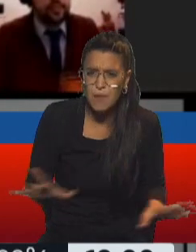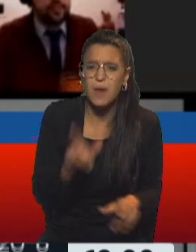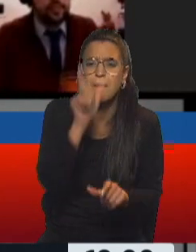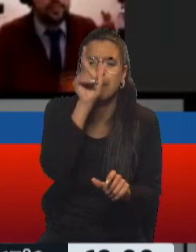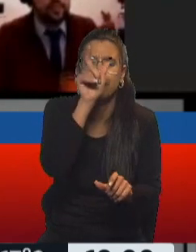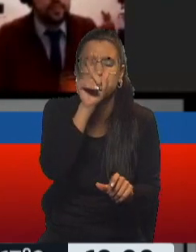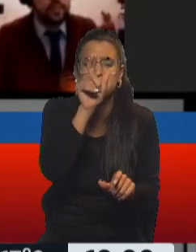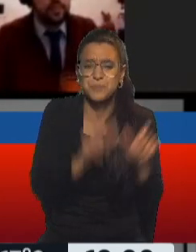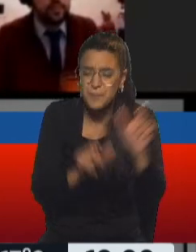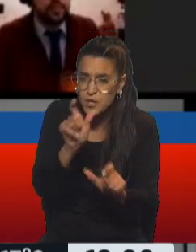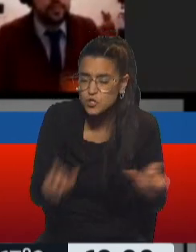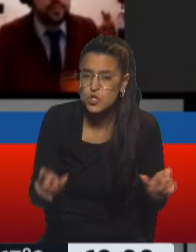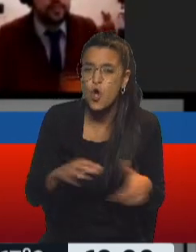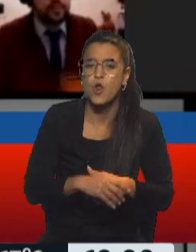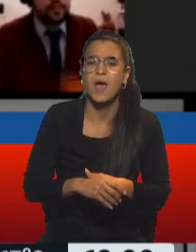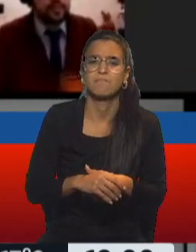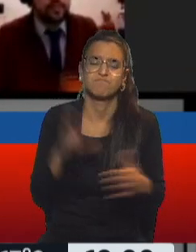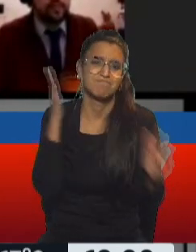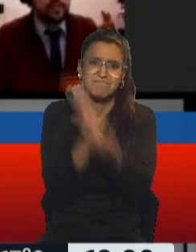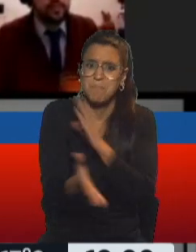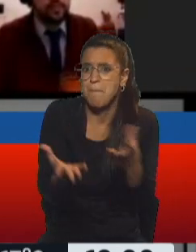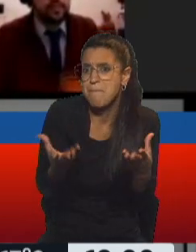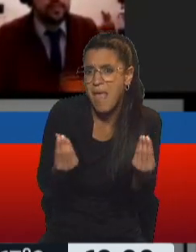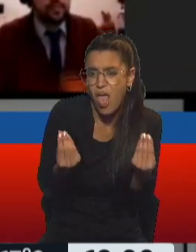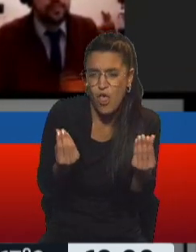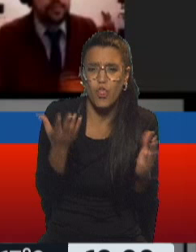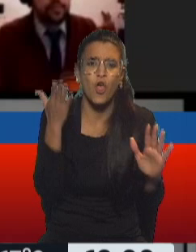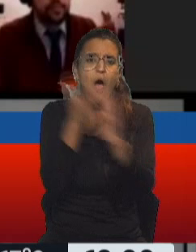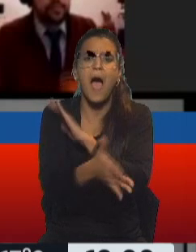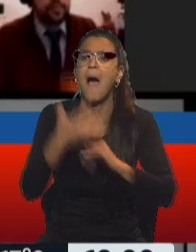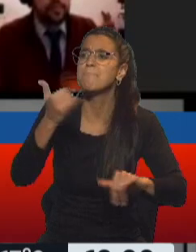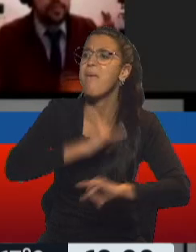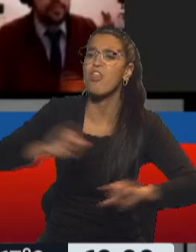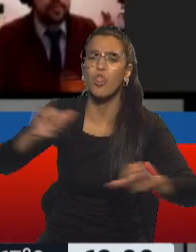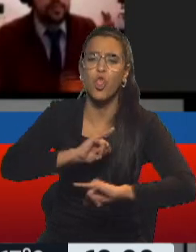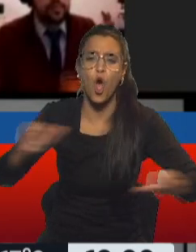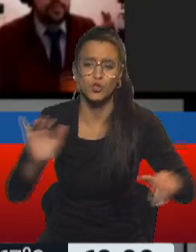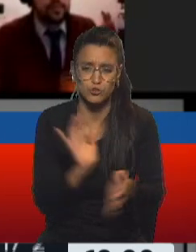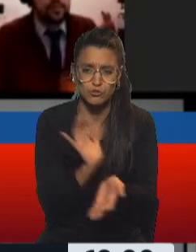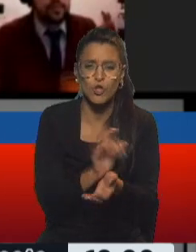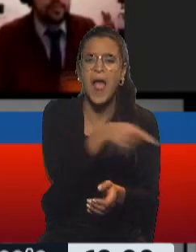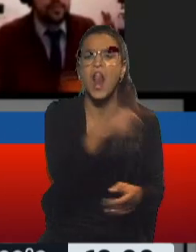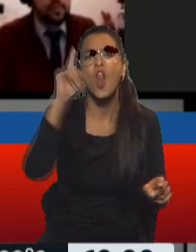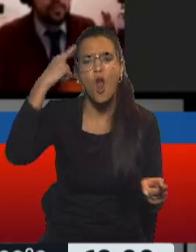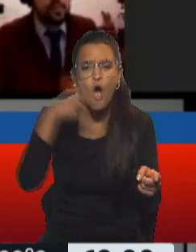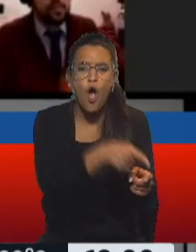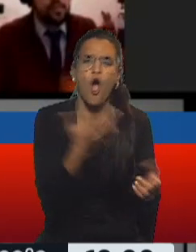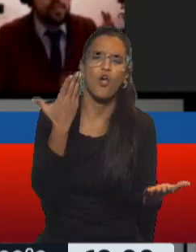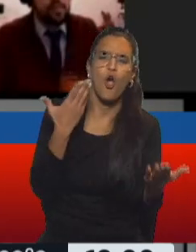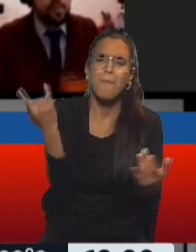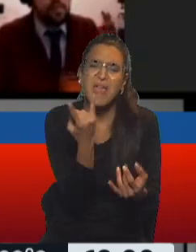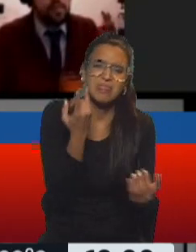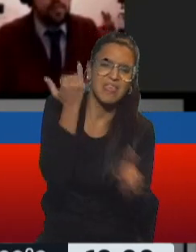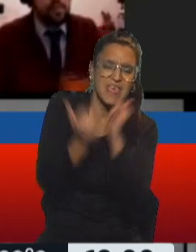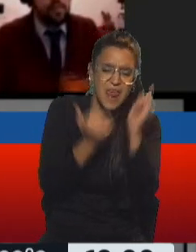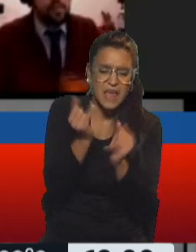salieron corriendo en estado de pánico a usar los medios para cubrirse diciendo que era un loquito, un fabulador,